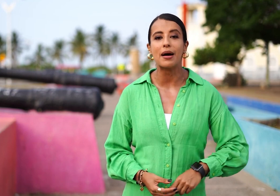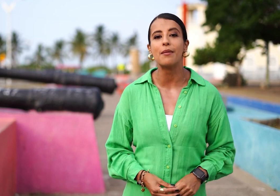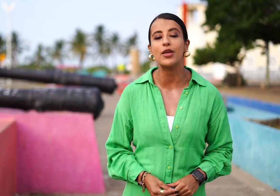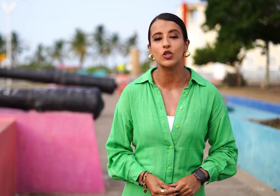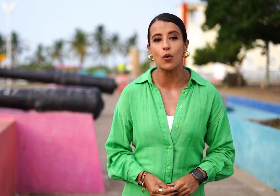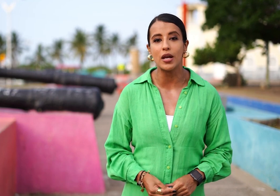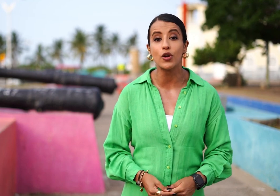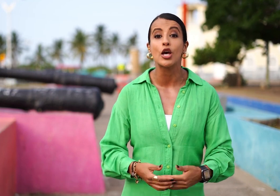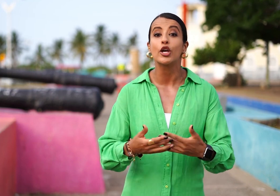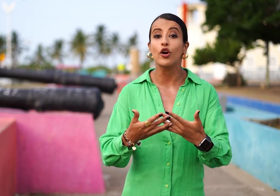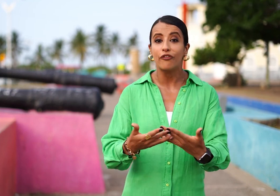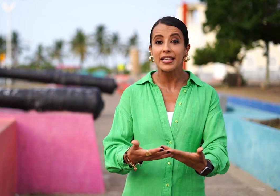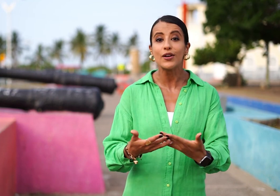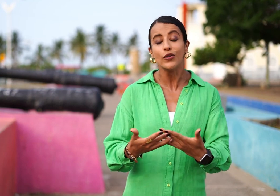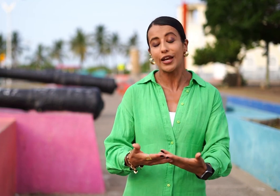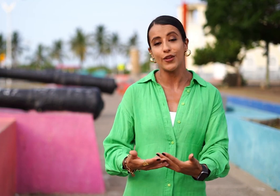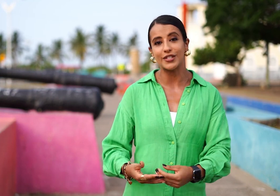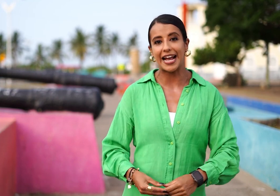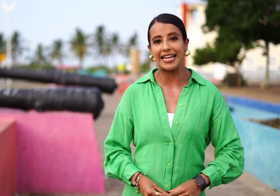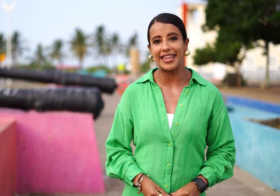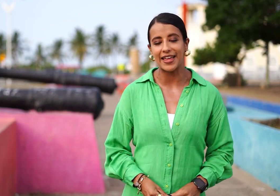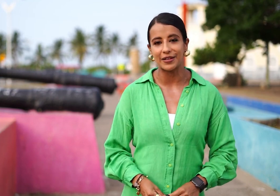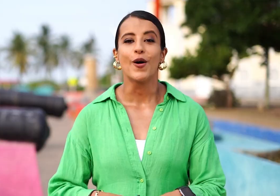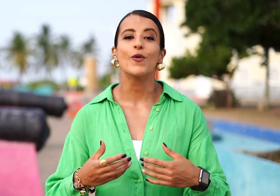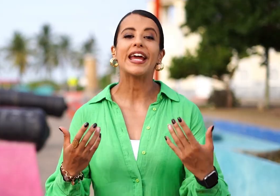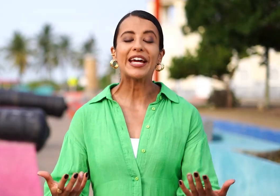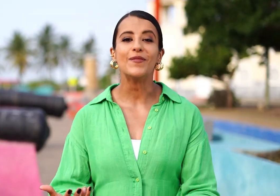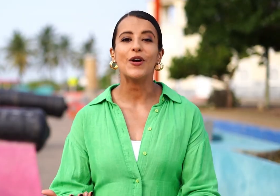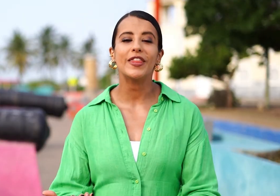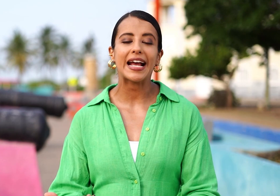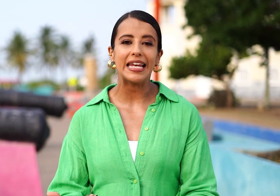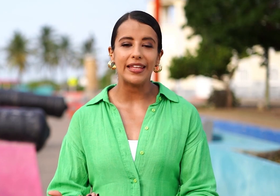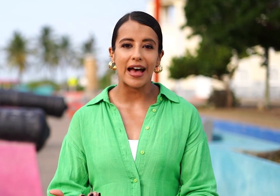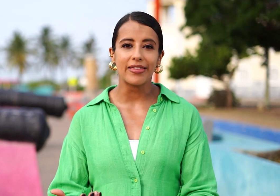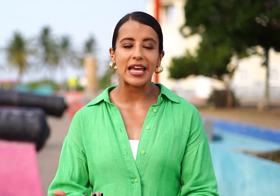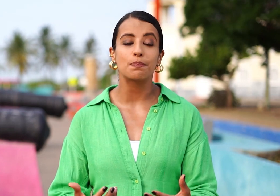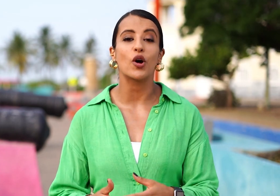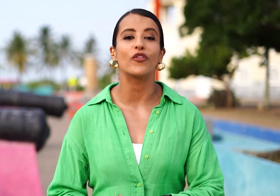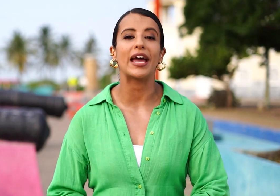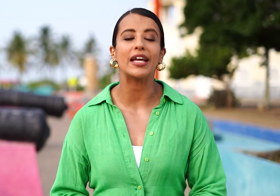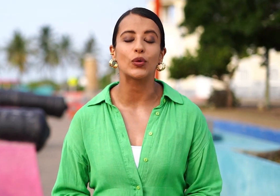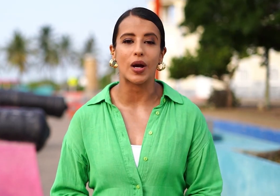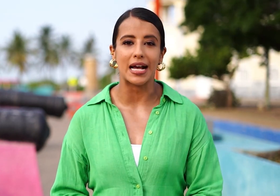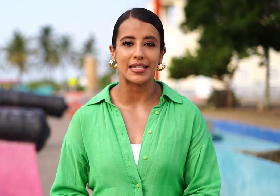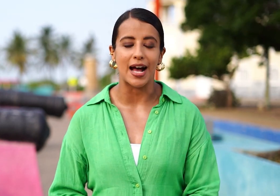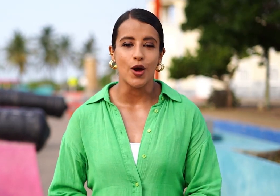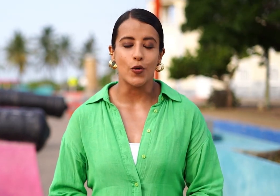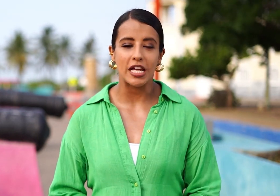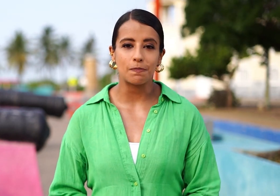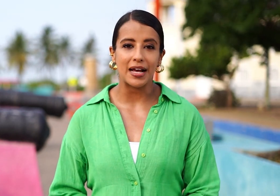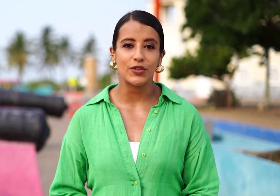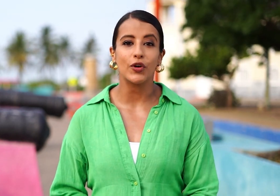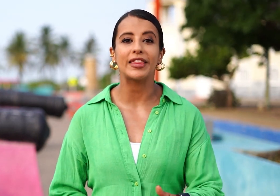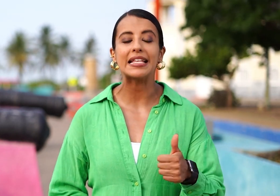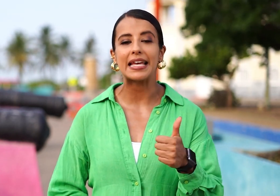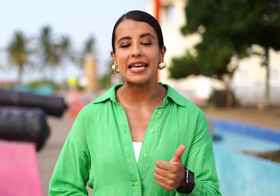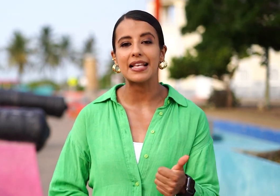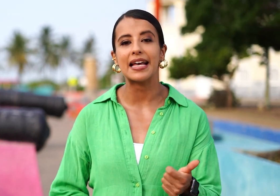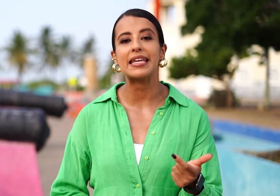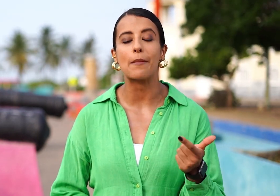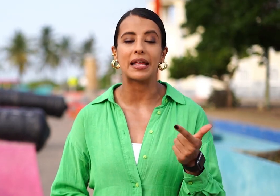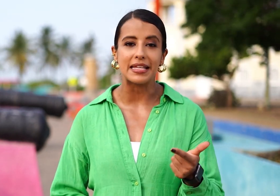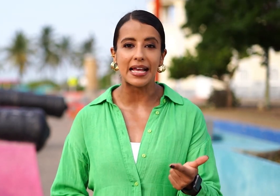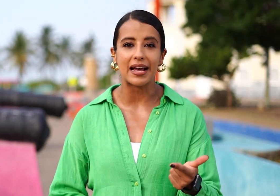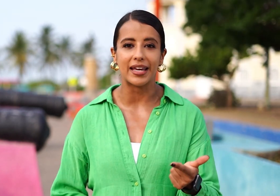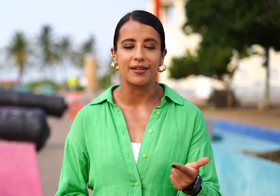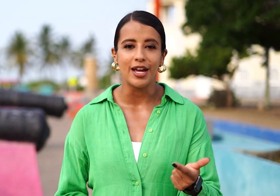del sistema de medios públicos que ofrecen contenidos de calidad. Un ejemplo de calidad es Profe en tu Casa, un espacio de